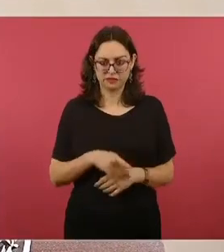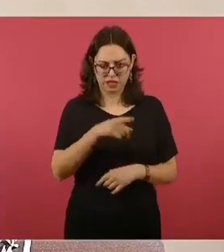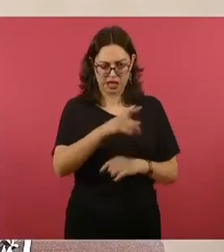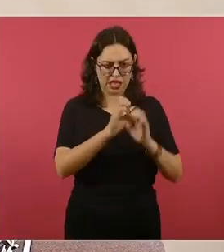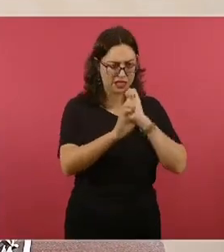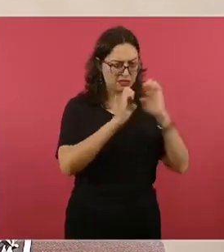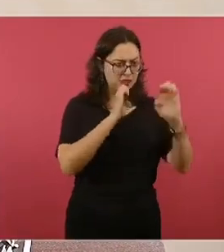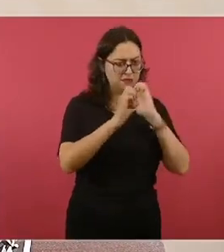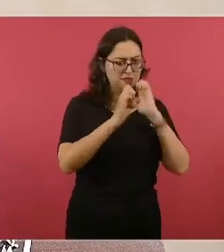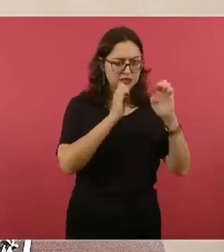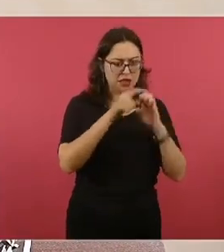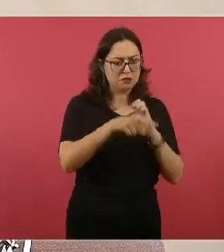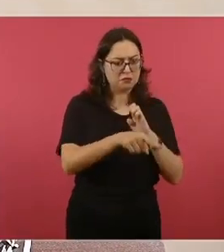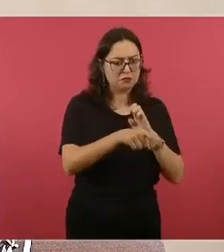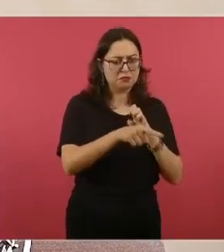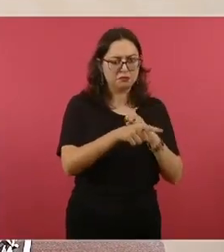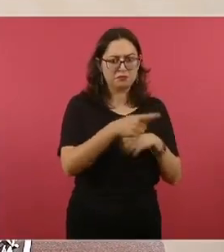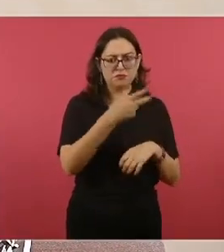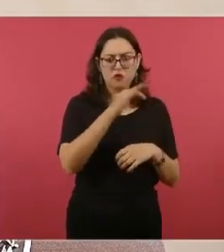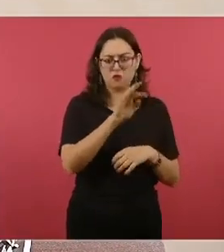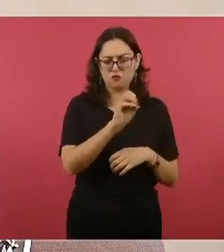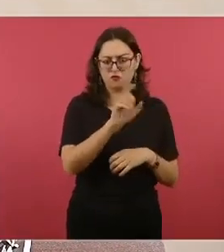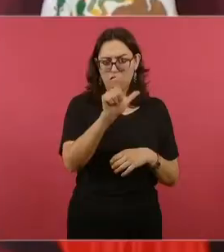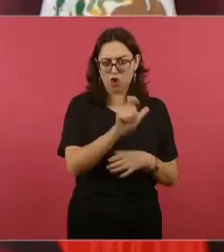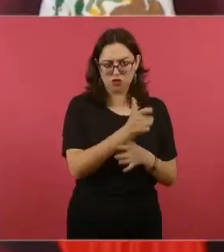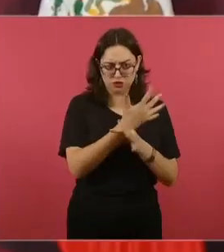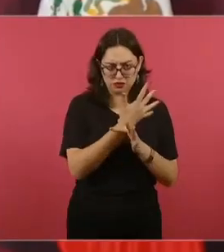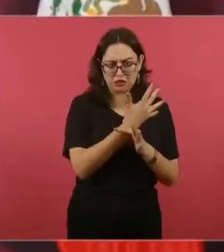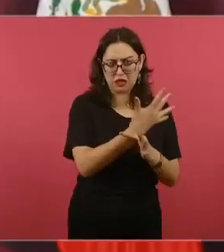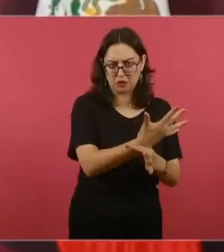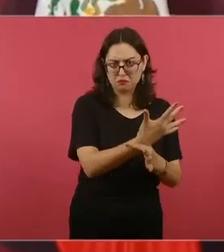pocos los que lo sabían.